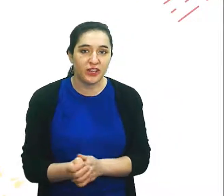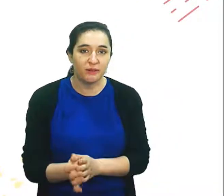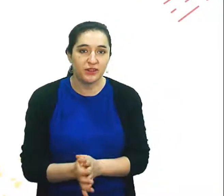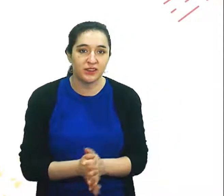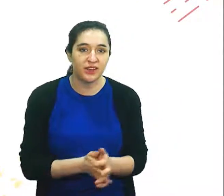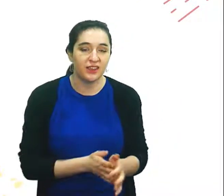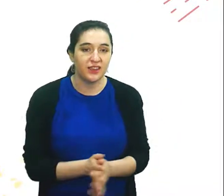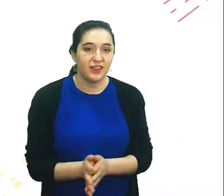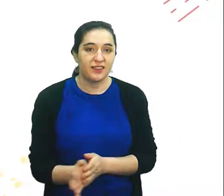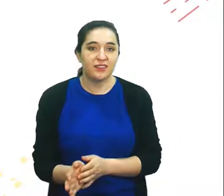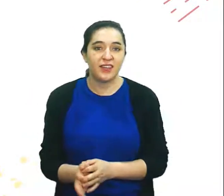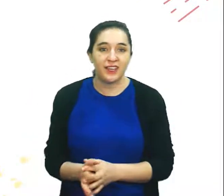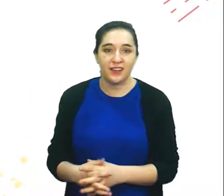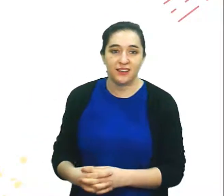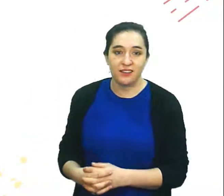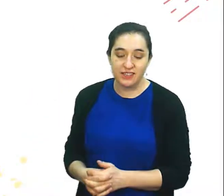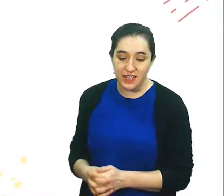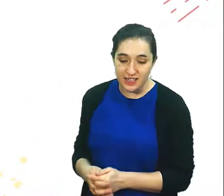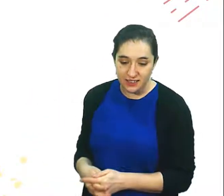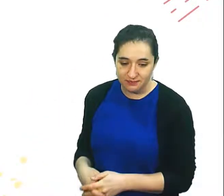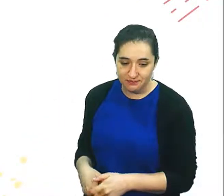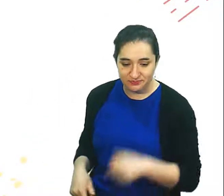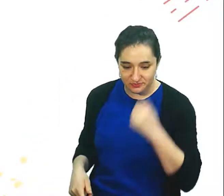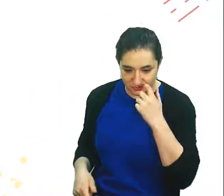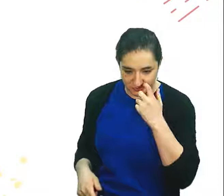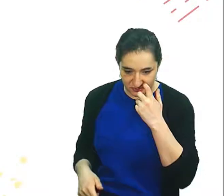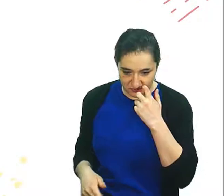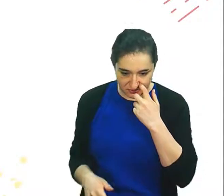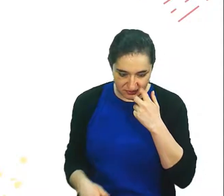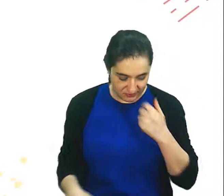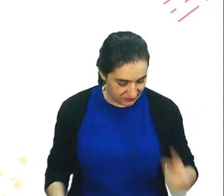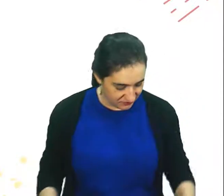victoriosos finalmente de esta batalla.